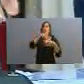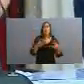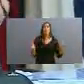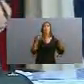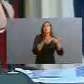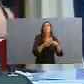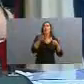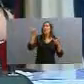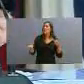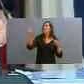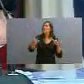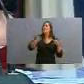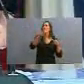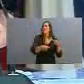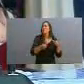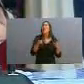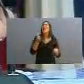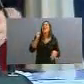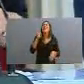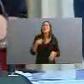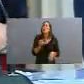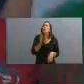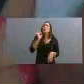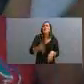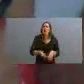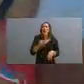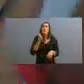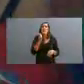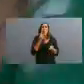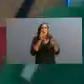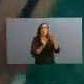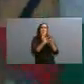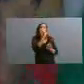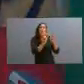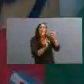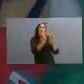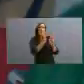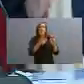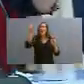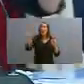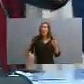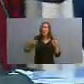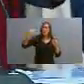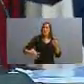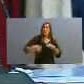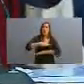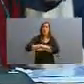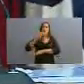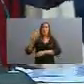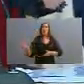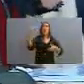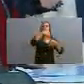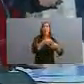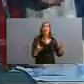esa comisión. Ahora, ¿quién tiene el centímetro de la ética en la República Argentina para confirmar la Comisión Nacional